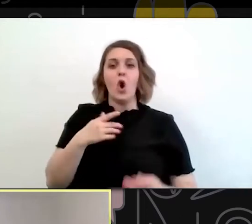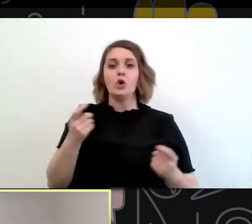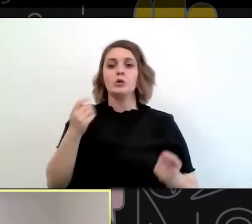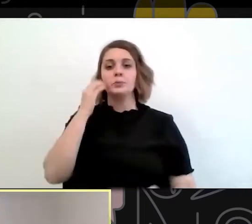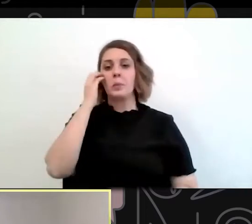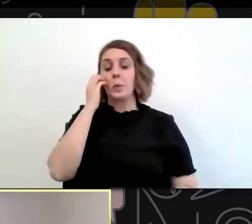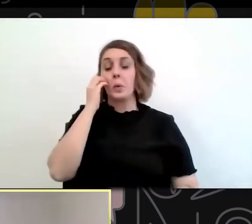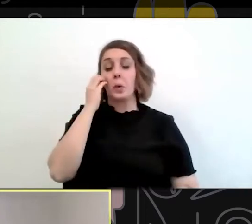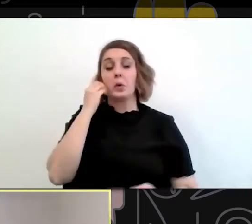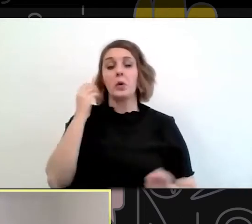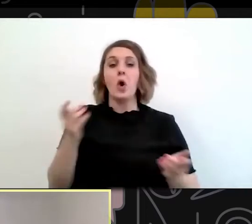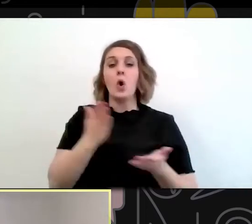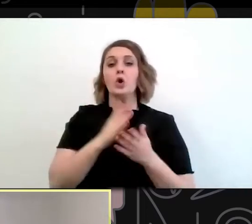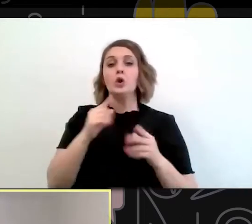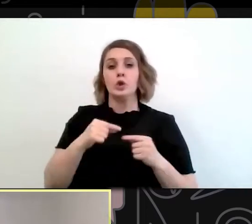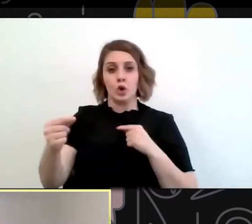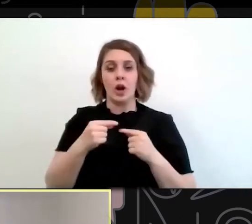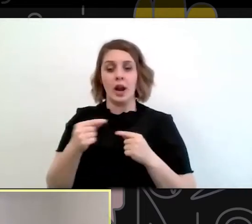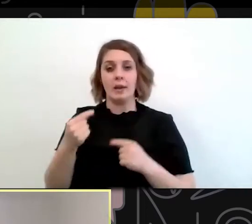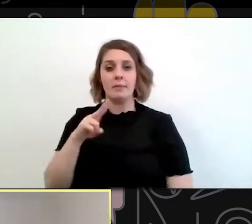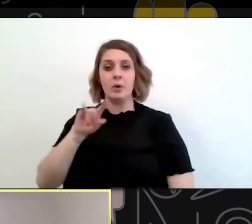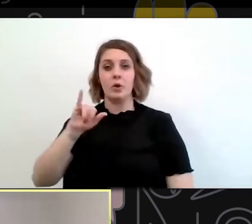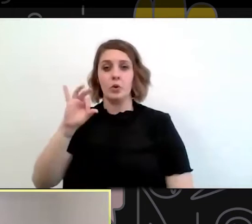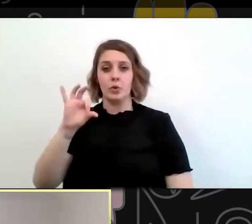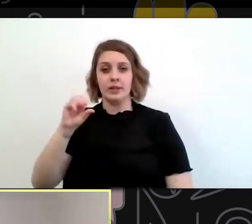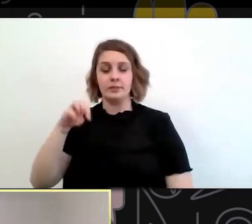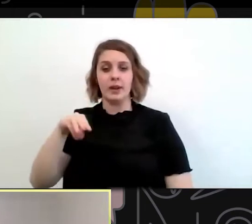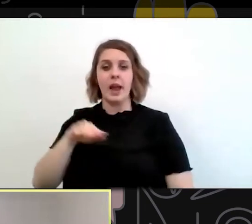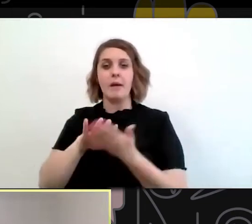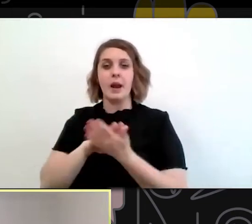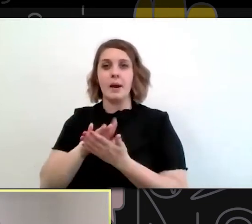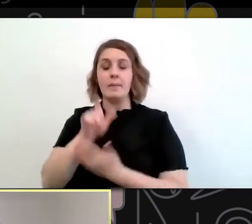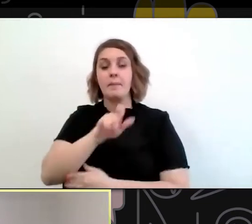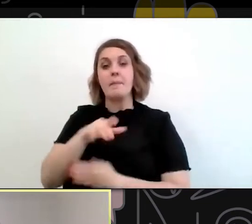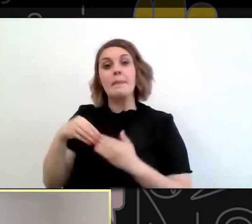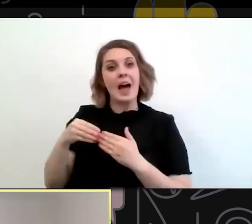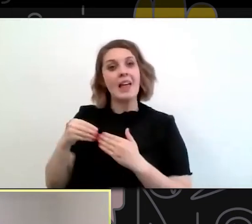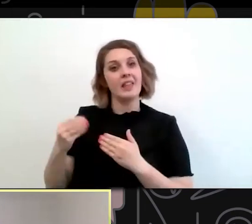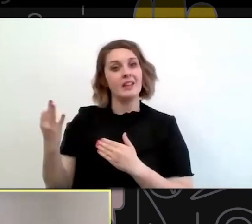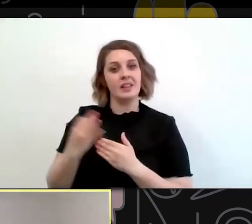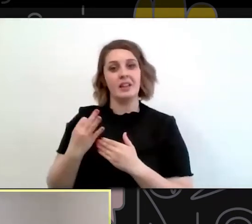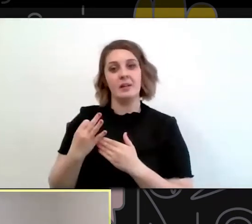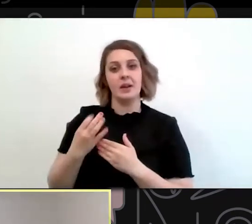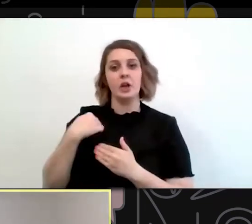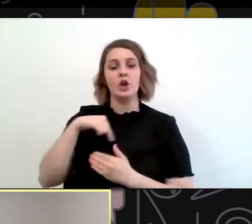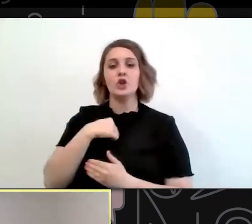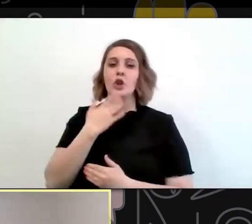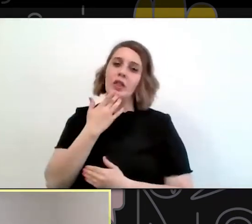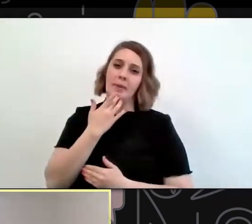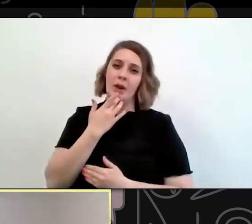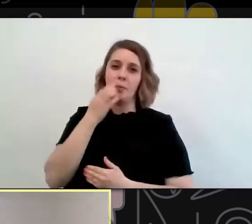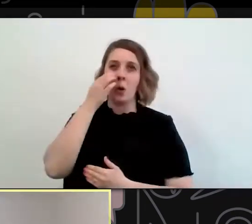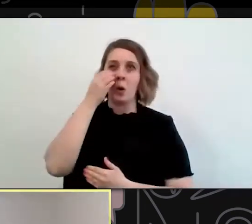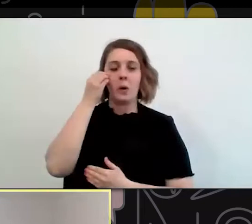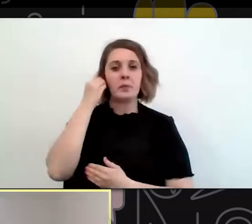hablaba Luis Miguel, de cómo los pacientes tienen que estar, nosotros lo llamamos alfabetizados